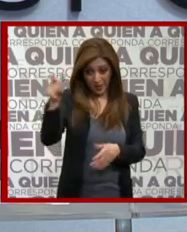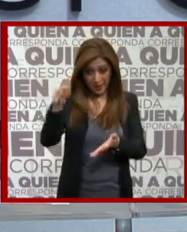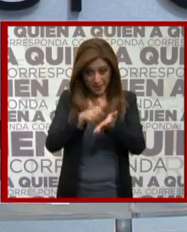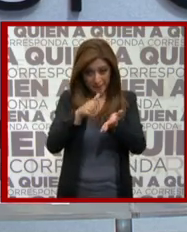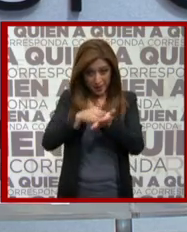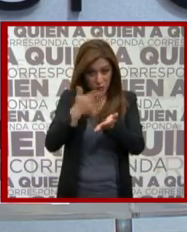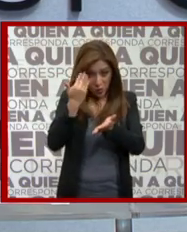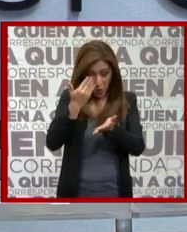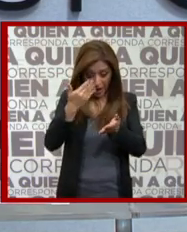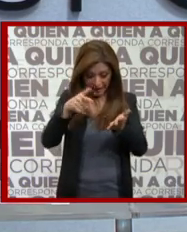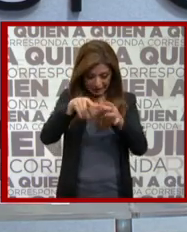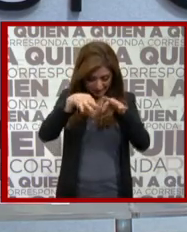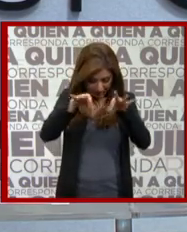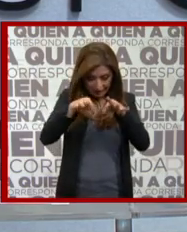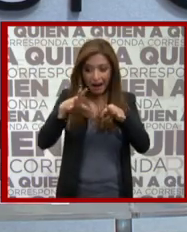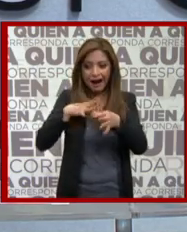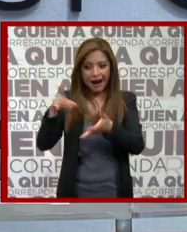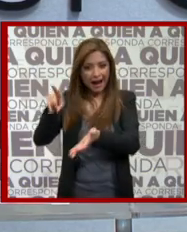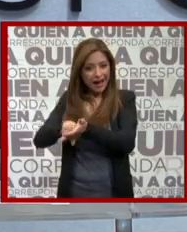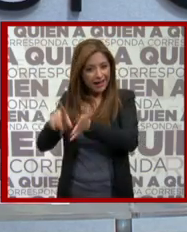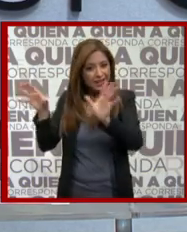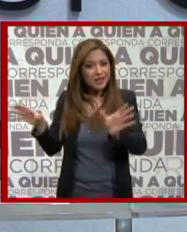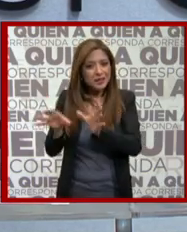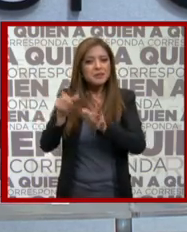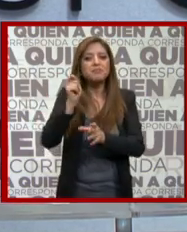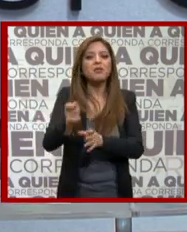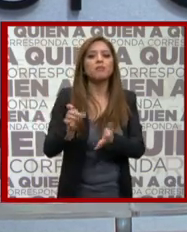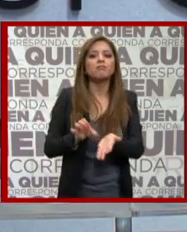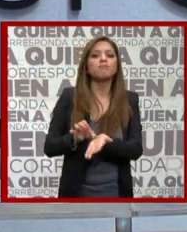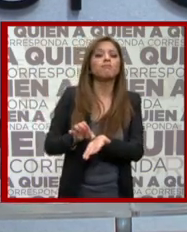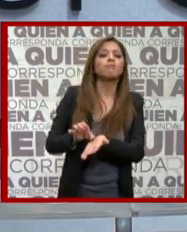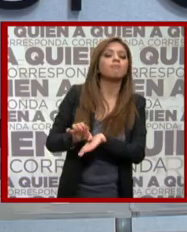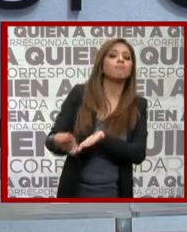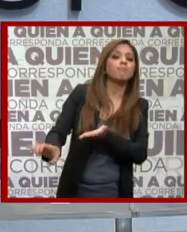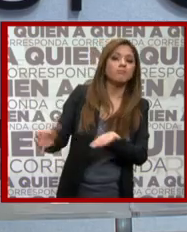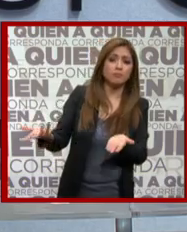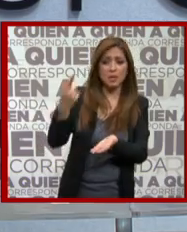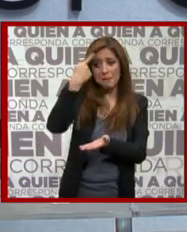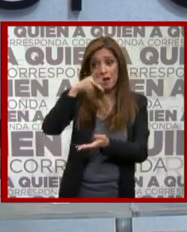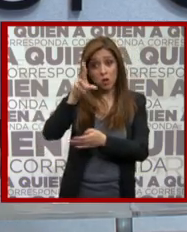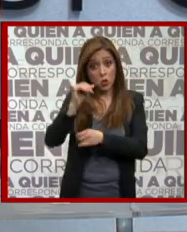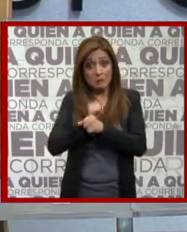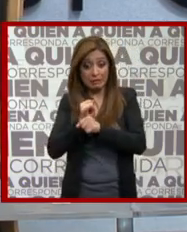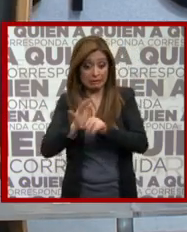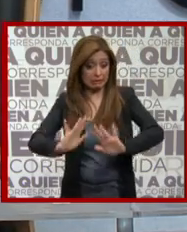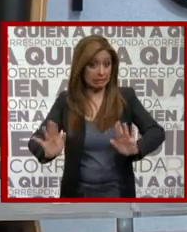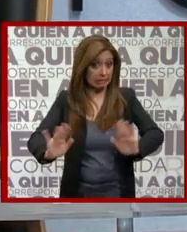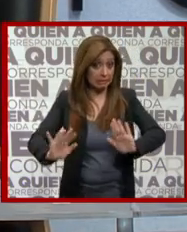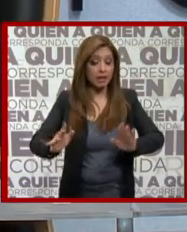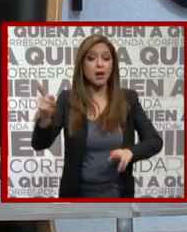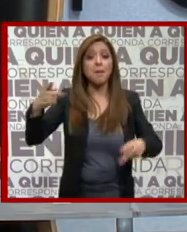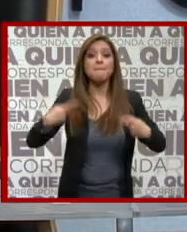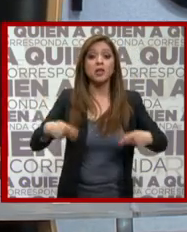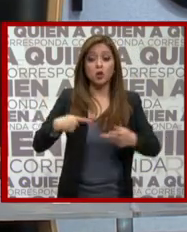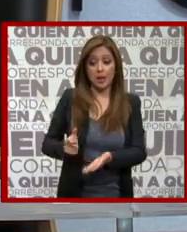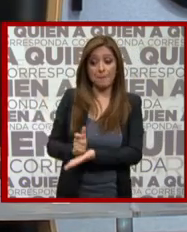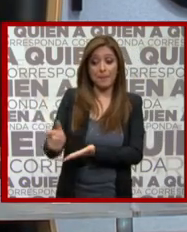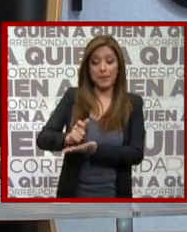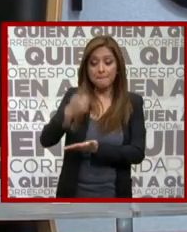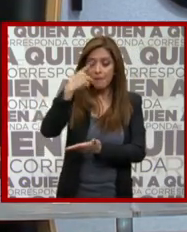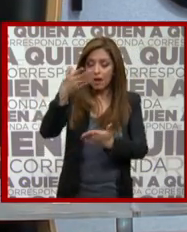papelito nada más, sino que están dentro de las computadoras, es porque billetearon a alguien. Pues, ¿qué le anda buscando más ruido? Le pusieron los billetes en los ojos para que no